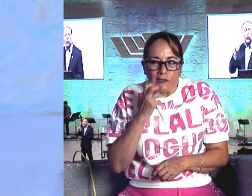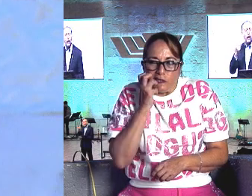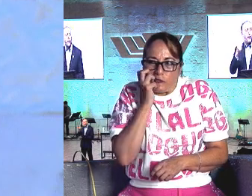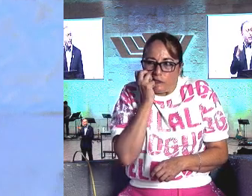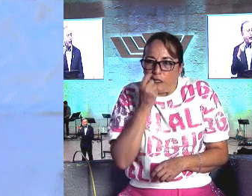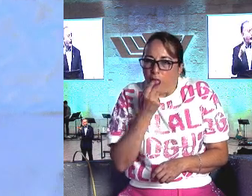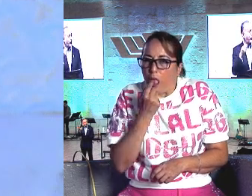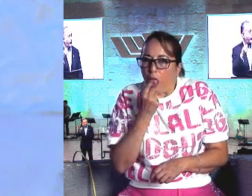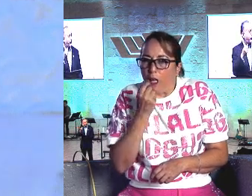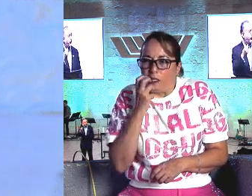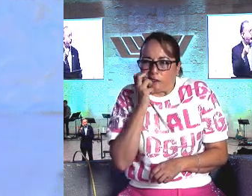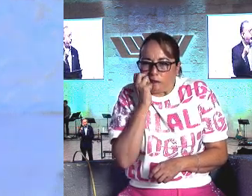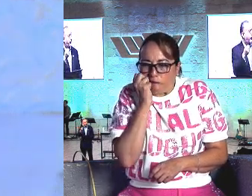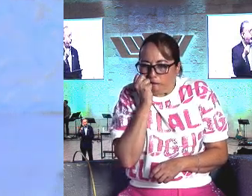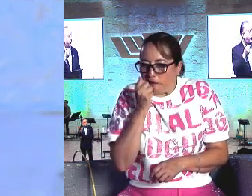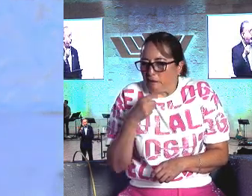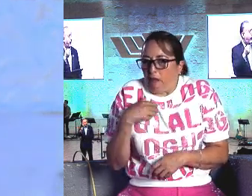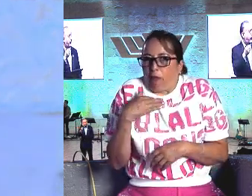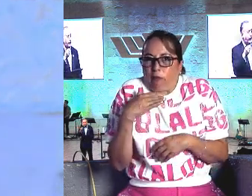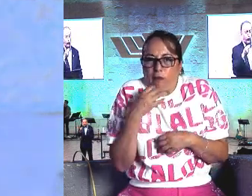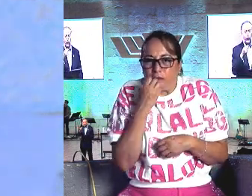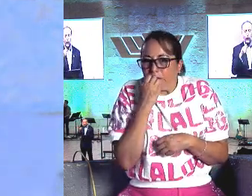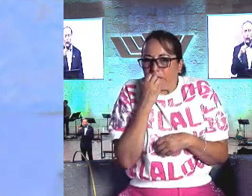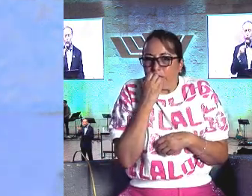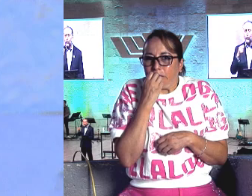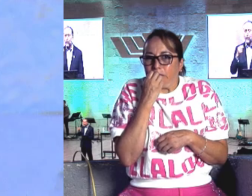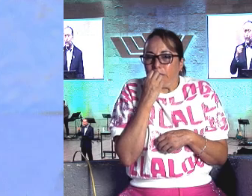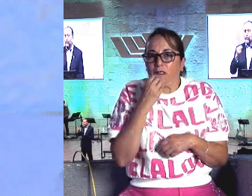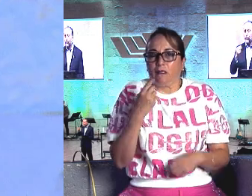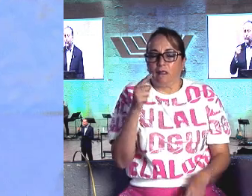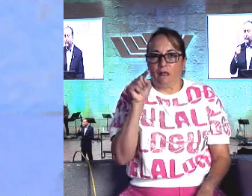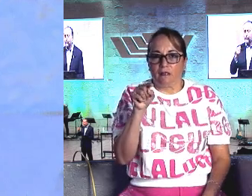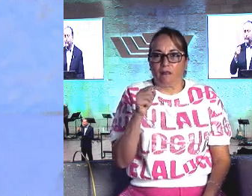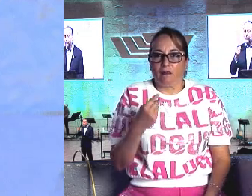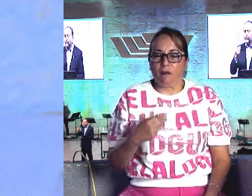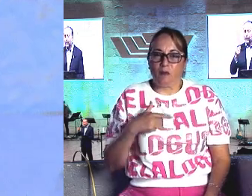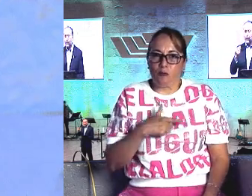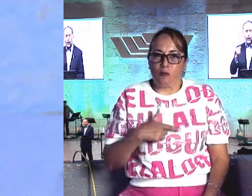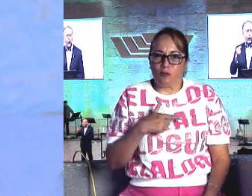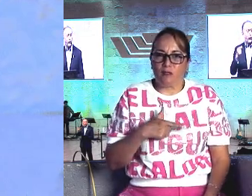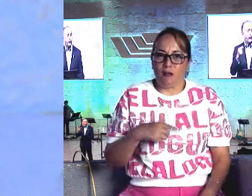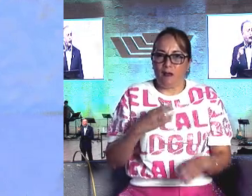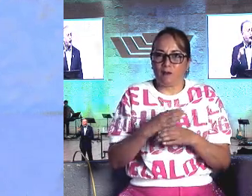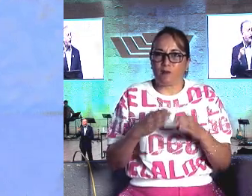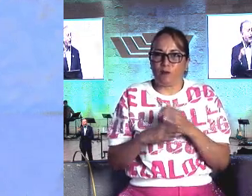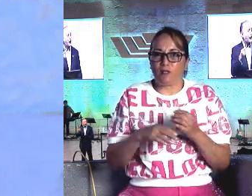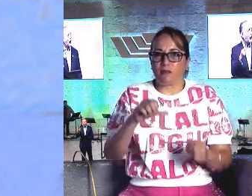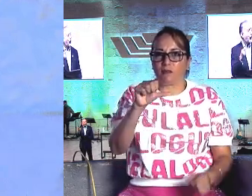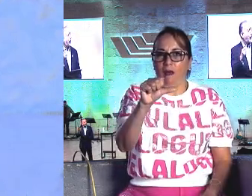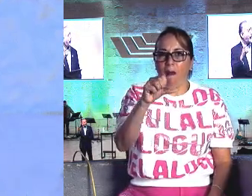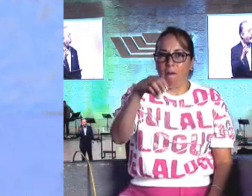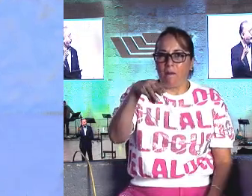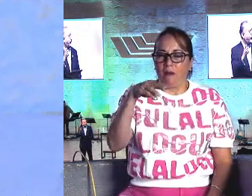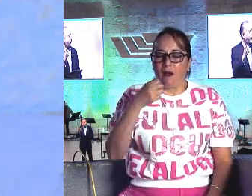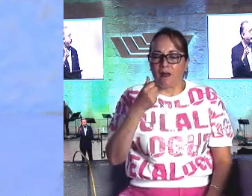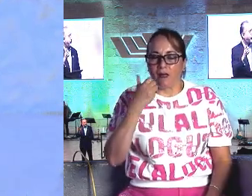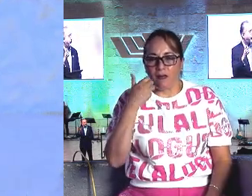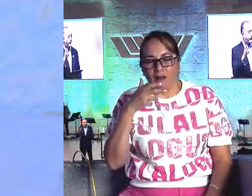sabor amargo. ¿A ti te gustan las cosas amargas? ¿A cuántos les gusta la toronja, por